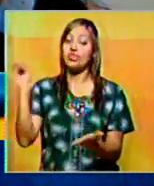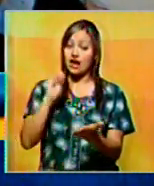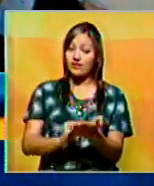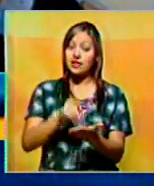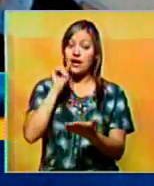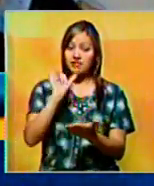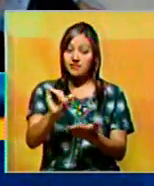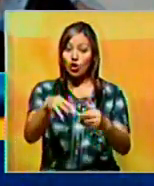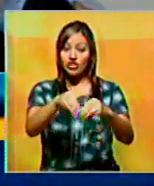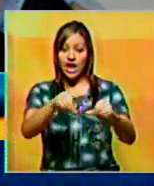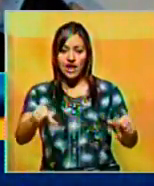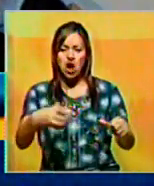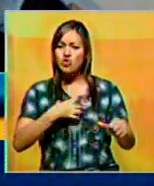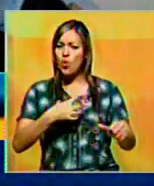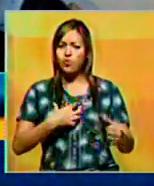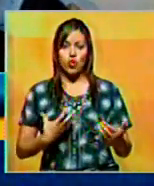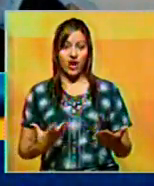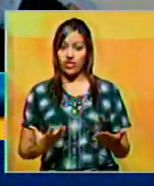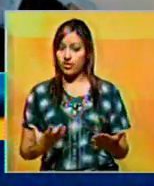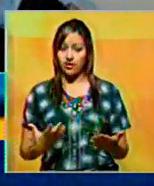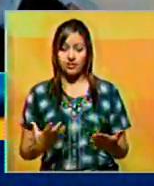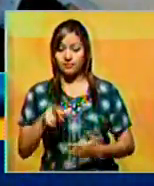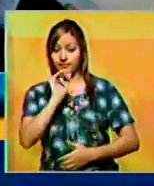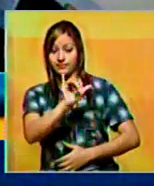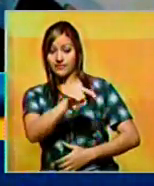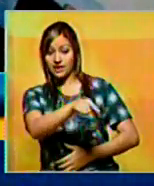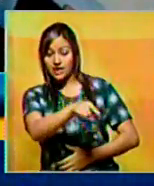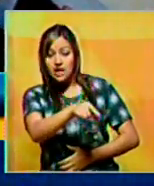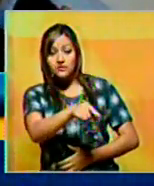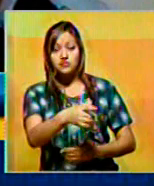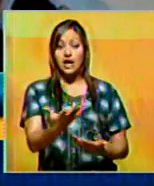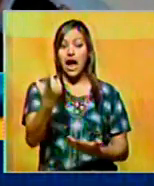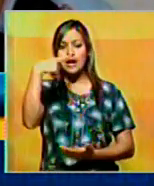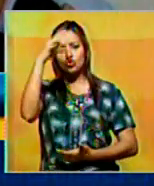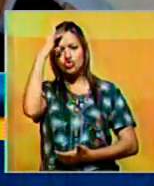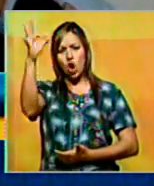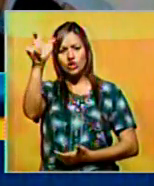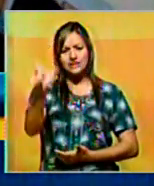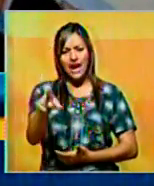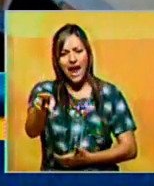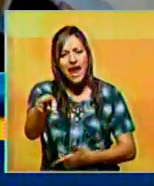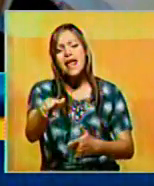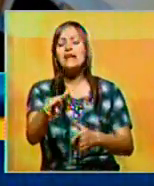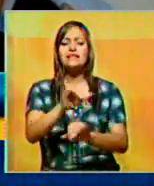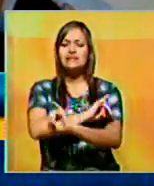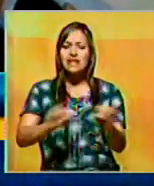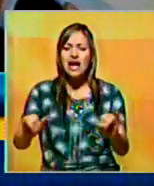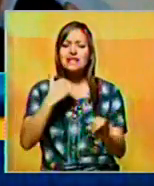ese terreno, porque no es posible que unos concejales